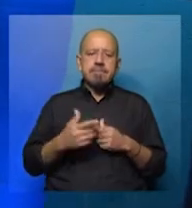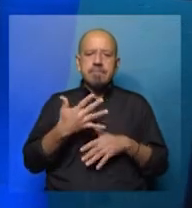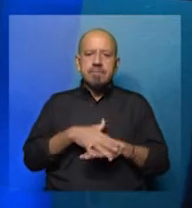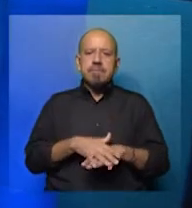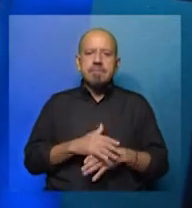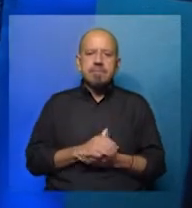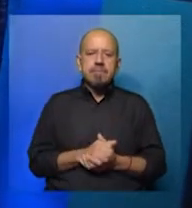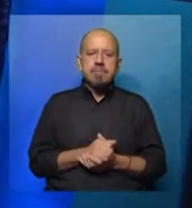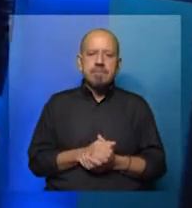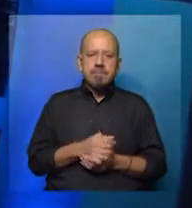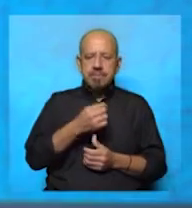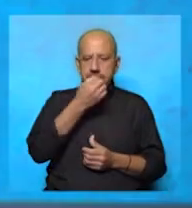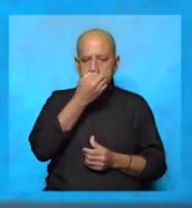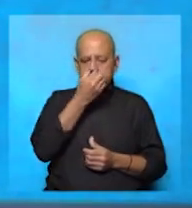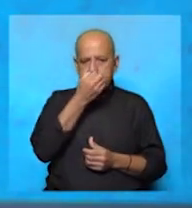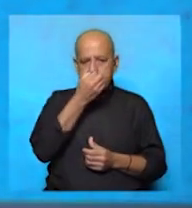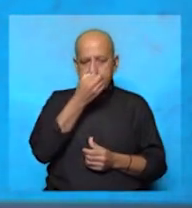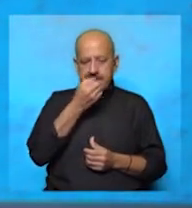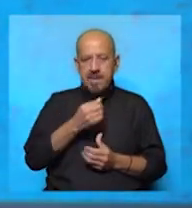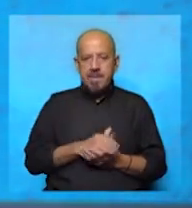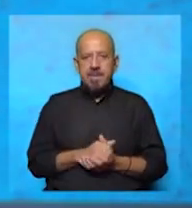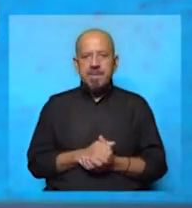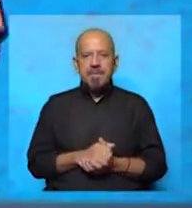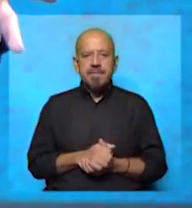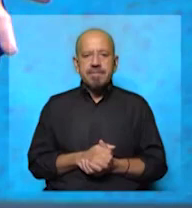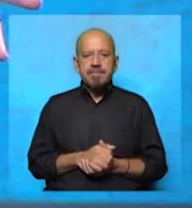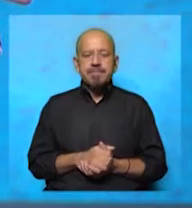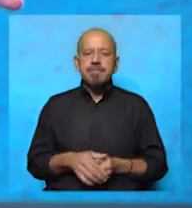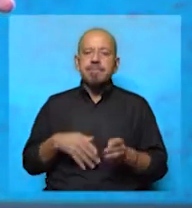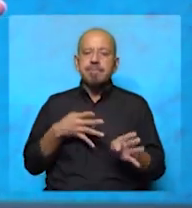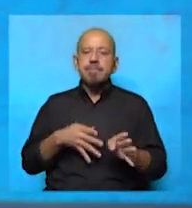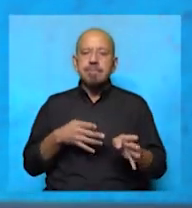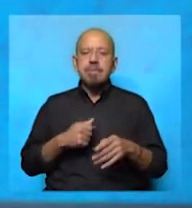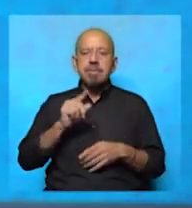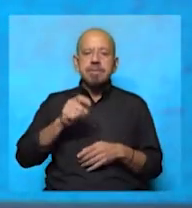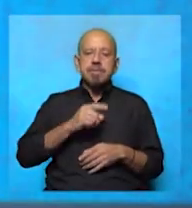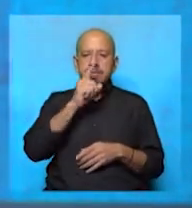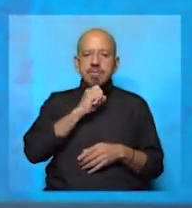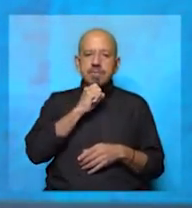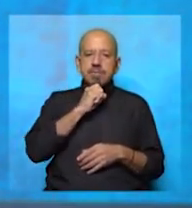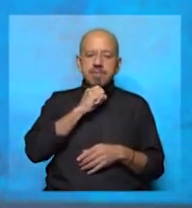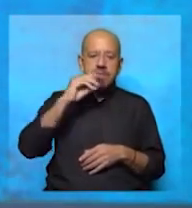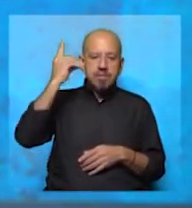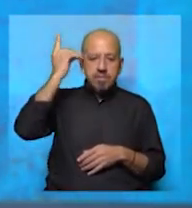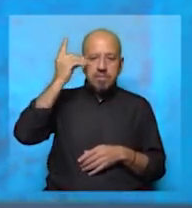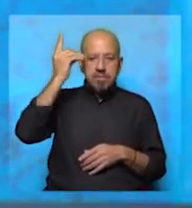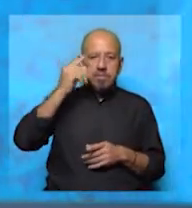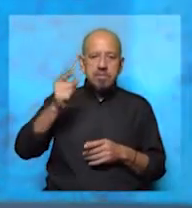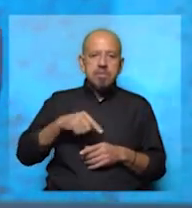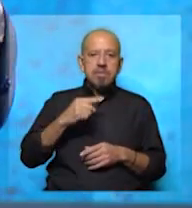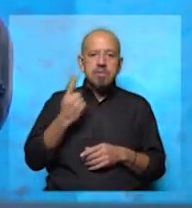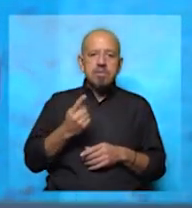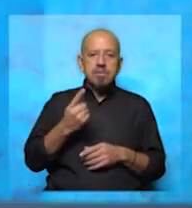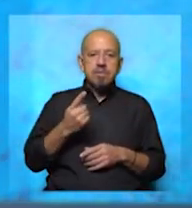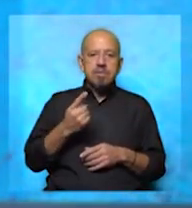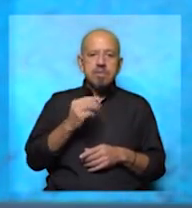articul me queda un minuto Ana pero no me quiero ir sin conversar de este desafío que vas a tener desde el primero de marzo de presidir la la cámara de diputados siendo la primera legisladora